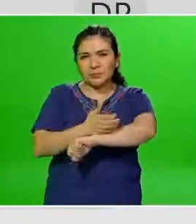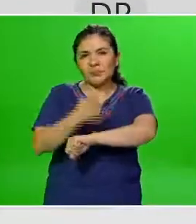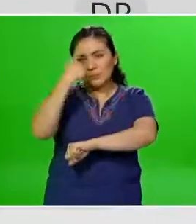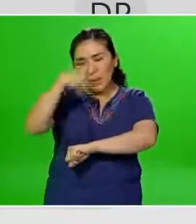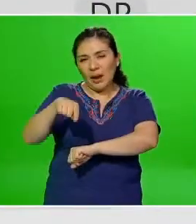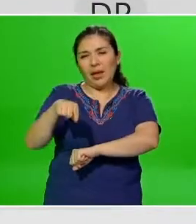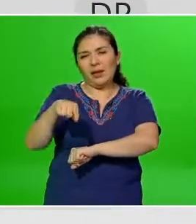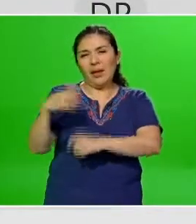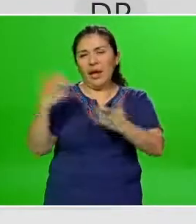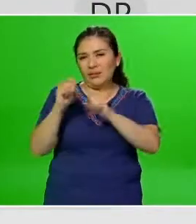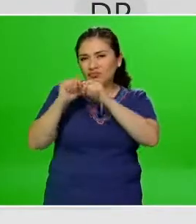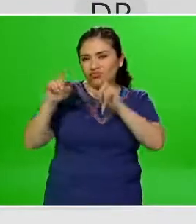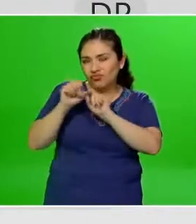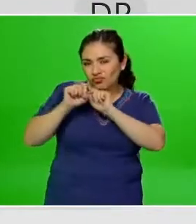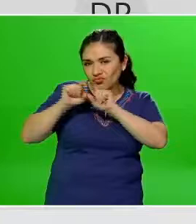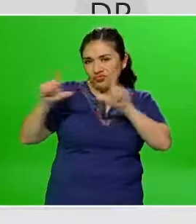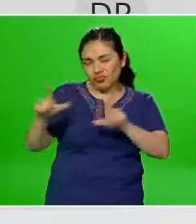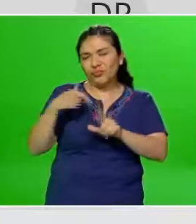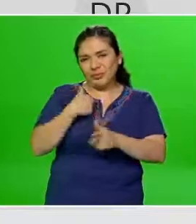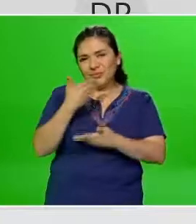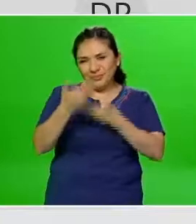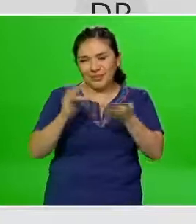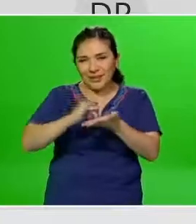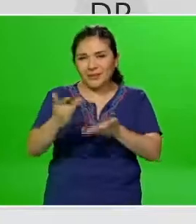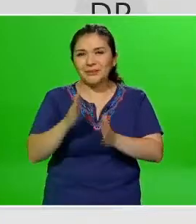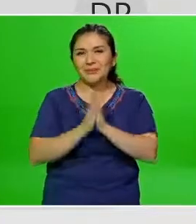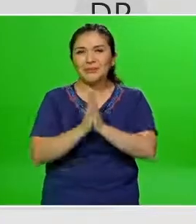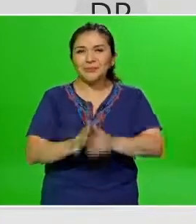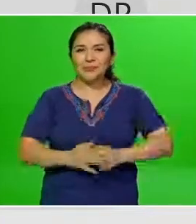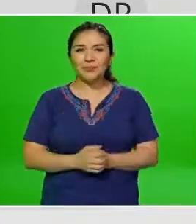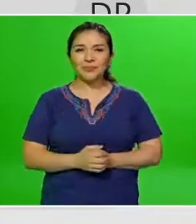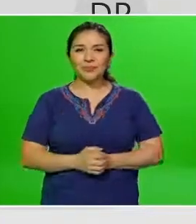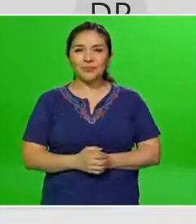desde Presidencia, les agradecemos. Gracias.